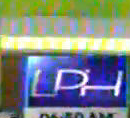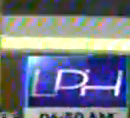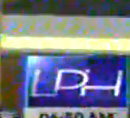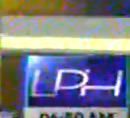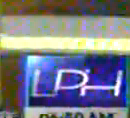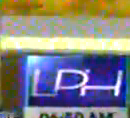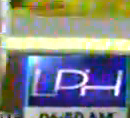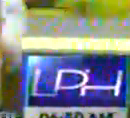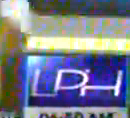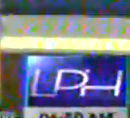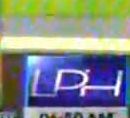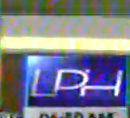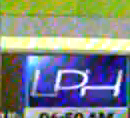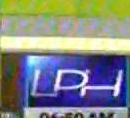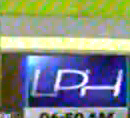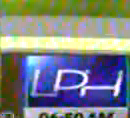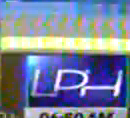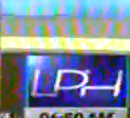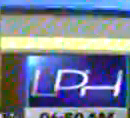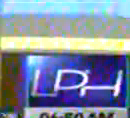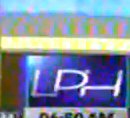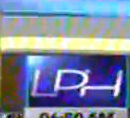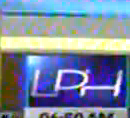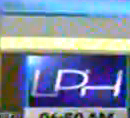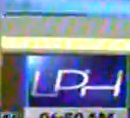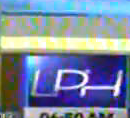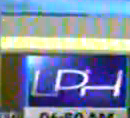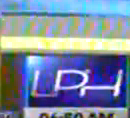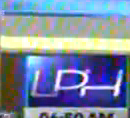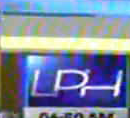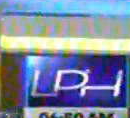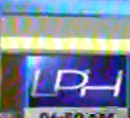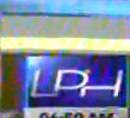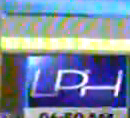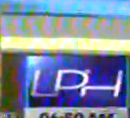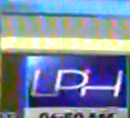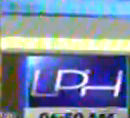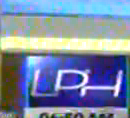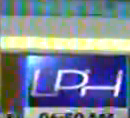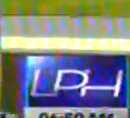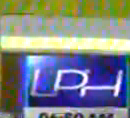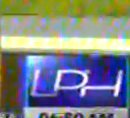hay una sentencia en un tribunal y el CNE dice, ok, basado en esa sentencia, vuelvan al 1%. Es decir, tienen que volverlo a hacer.